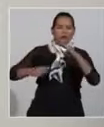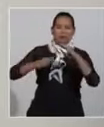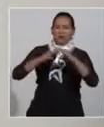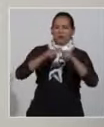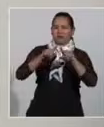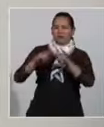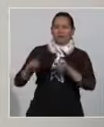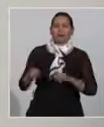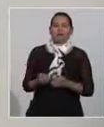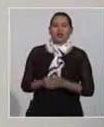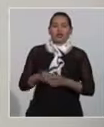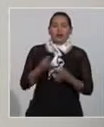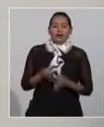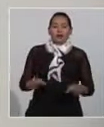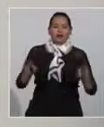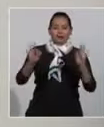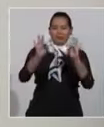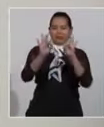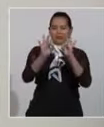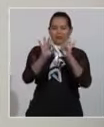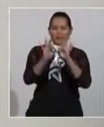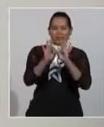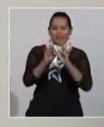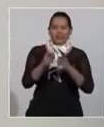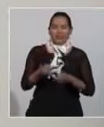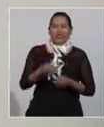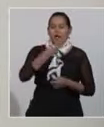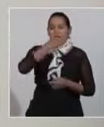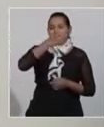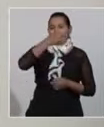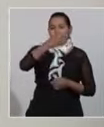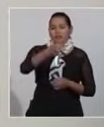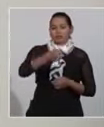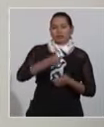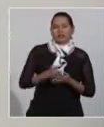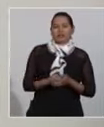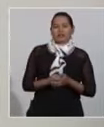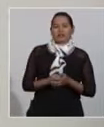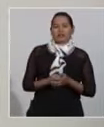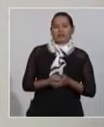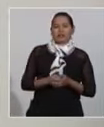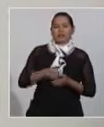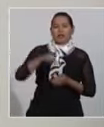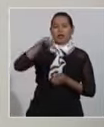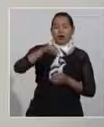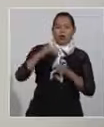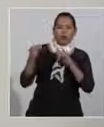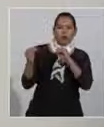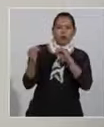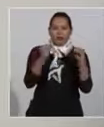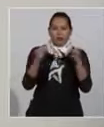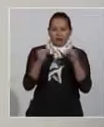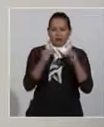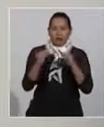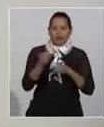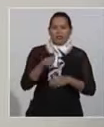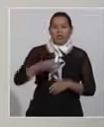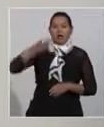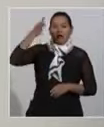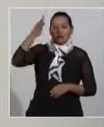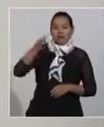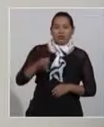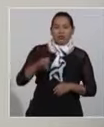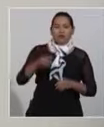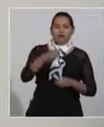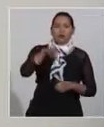importante destacar que el formato de este debate fue aprobado por la mayoría de los partidos políticos. Además,